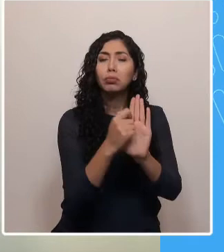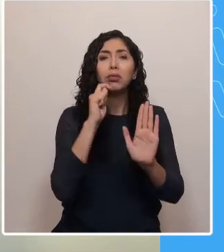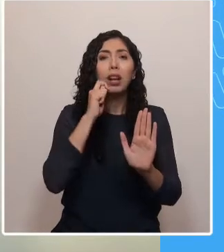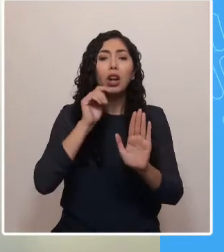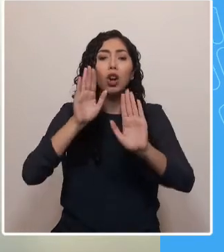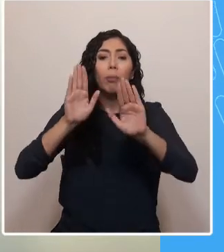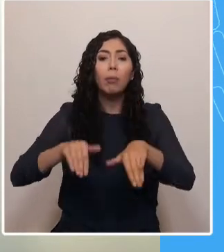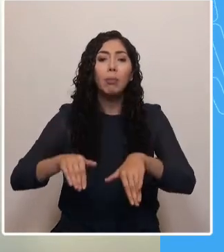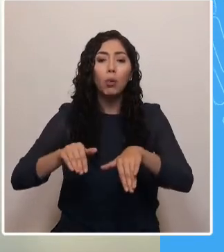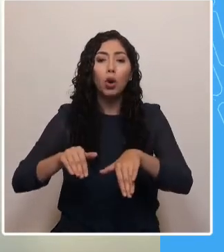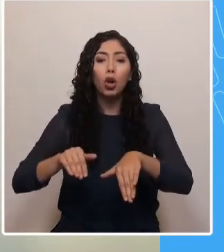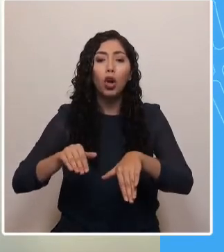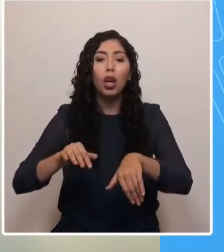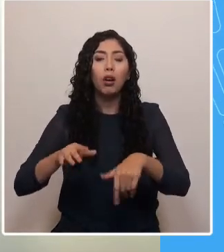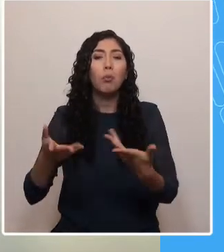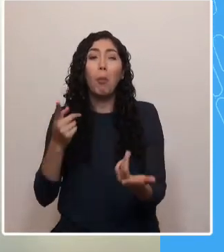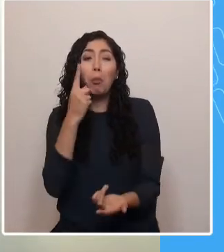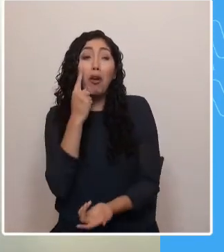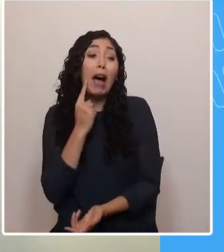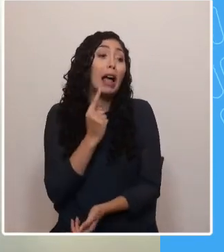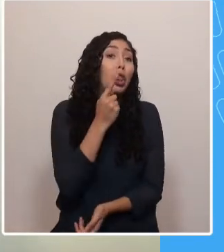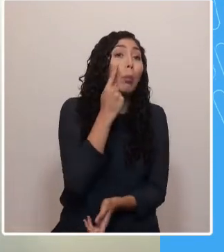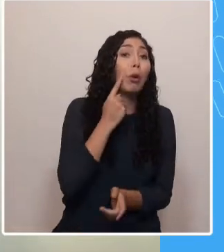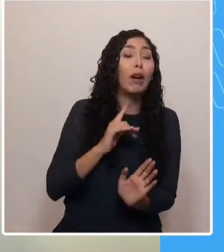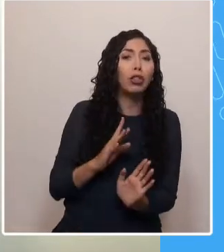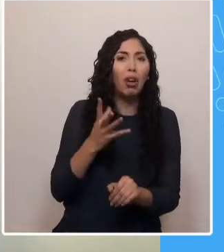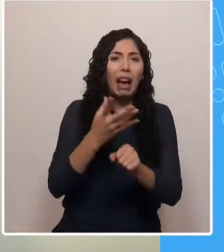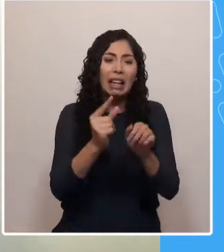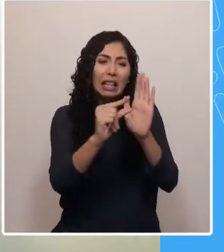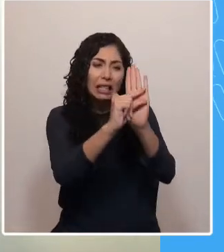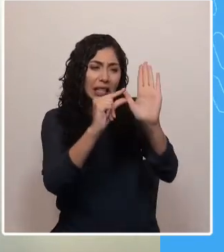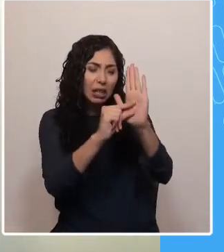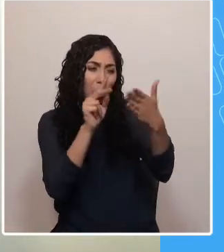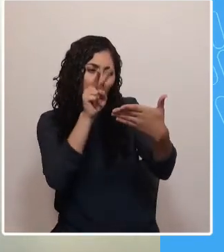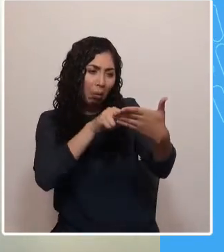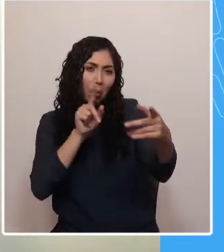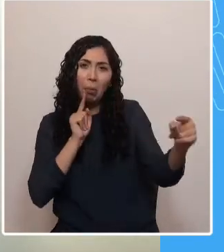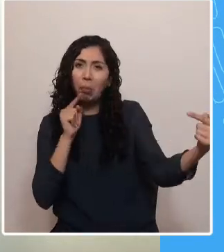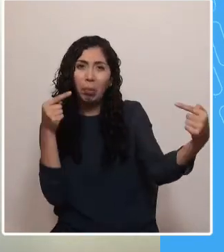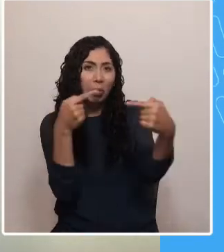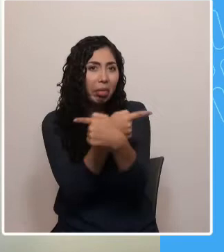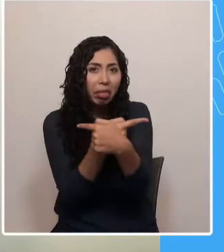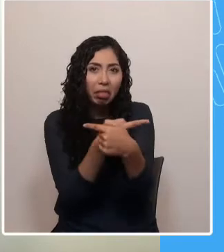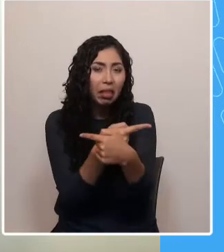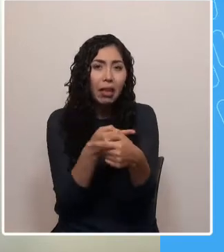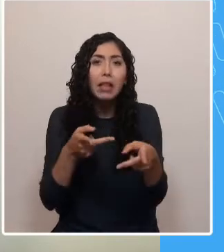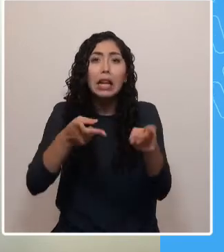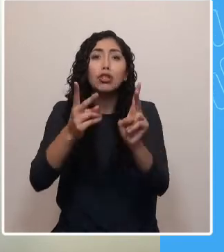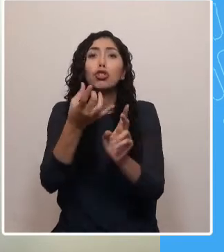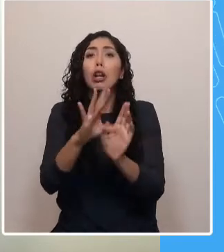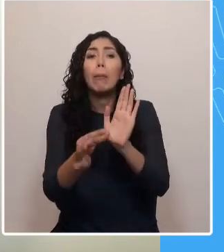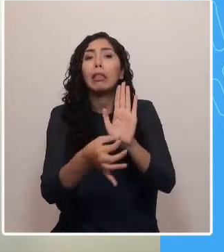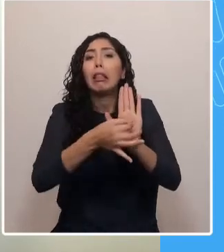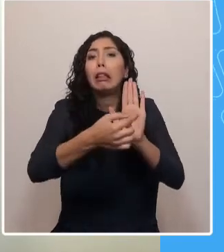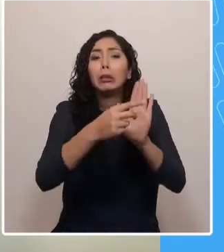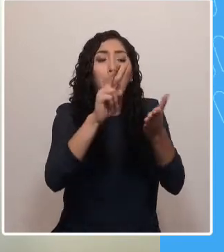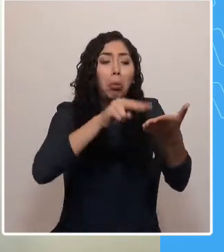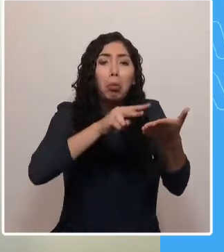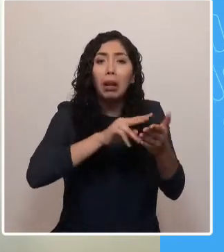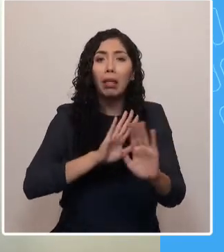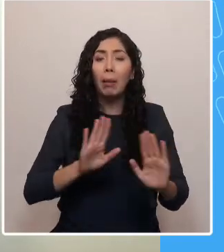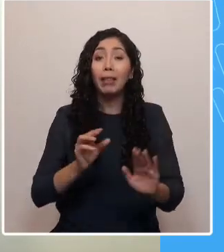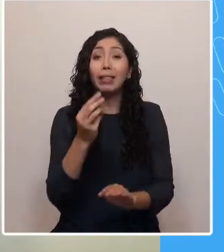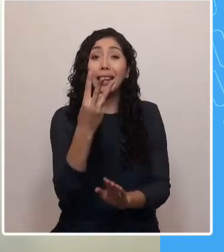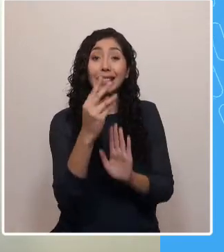Dr. Frankenstein, donde se establecen en incisos contradictorios un derecho meramente testimonial. En sus 3 primeros incisos se establece